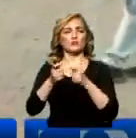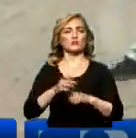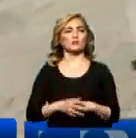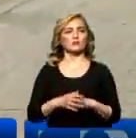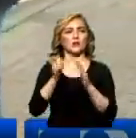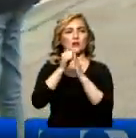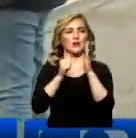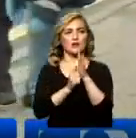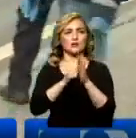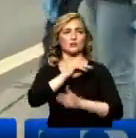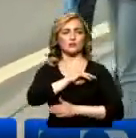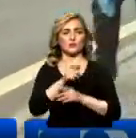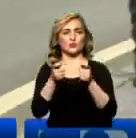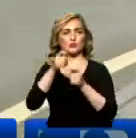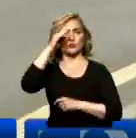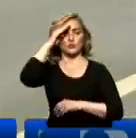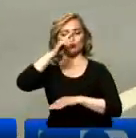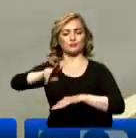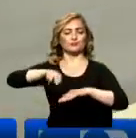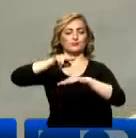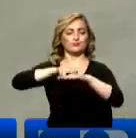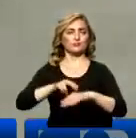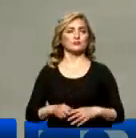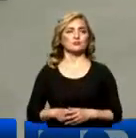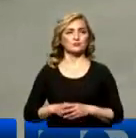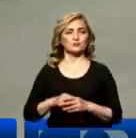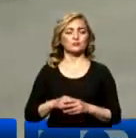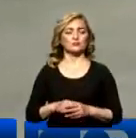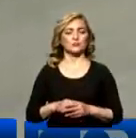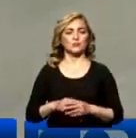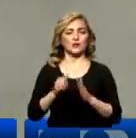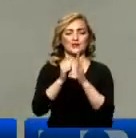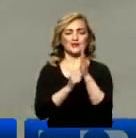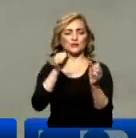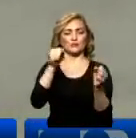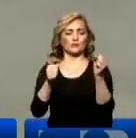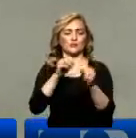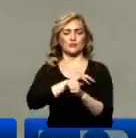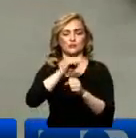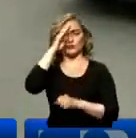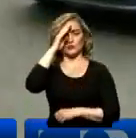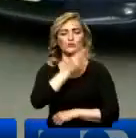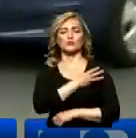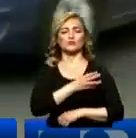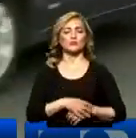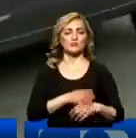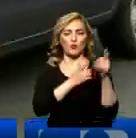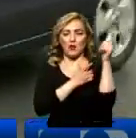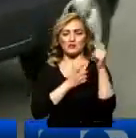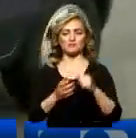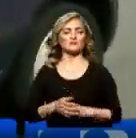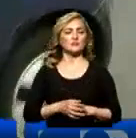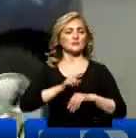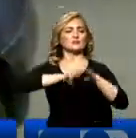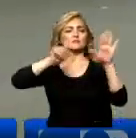Agencia Metropolitana de Control, Policía Nacional, Agencia Metropolitana de Tránsito y también del Ejército. Desde las 6 de la